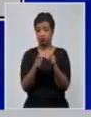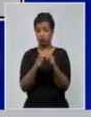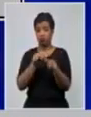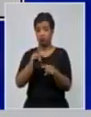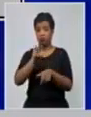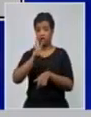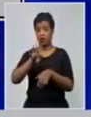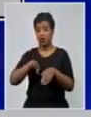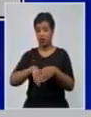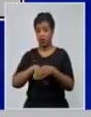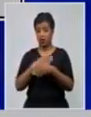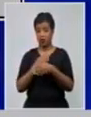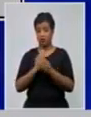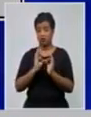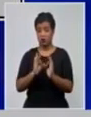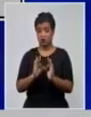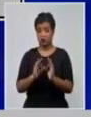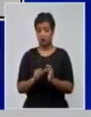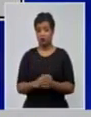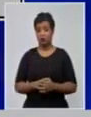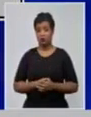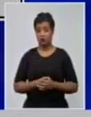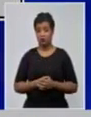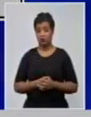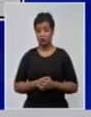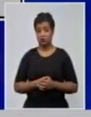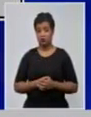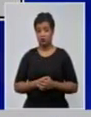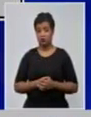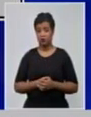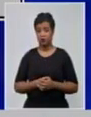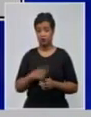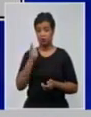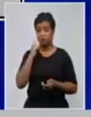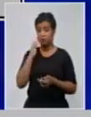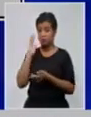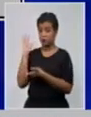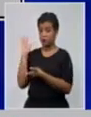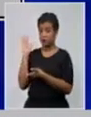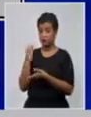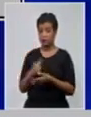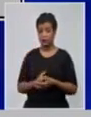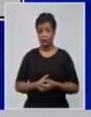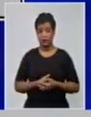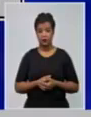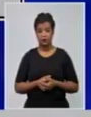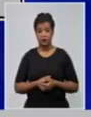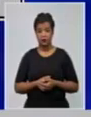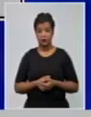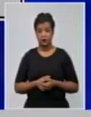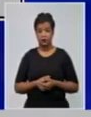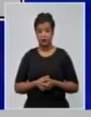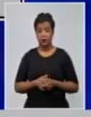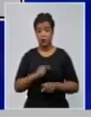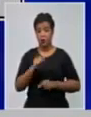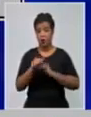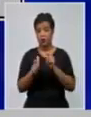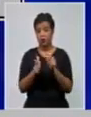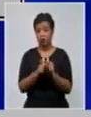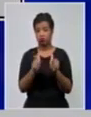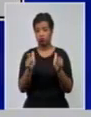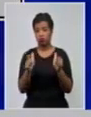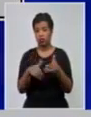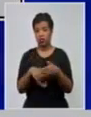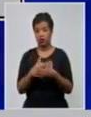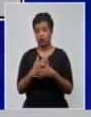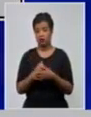comparación con lo que pasó de ahí atrás, sin embargo, se va incrementando por día, por lo